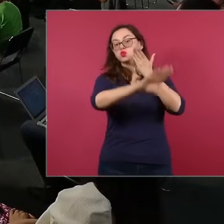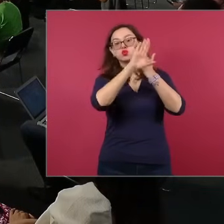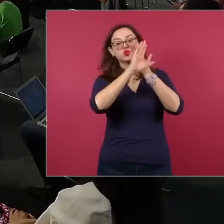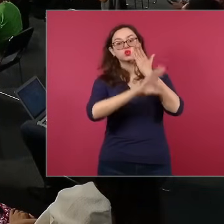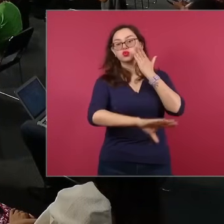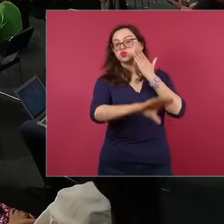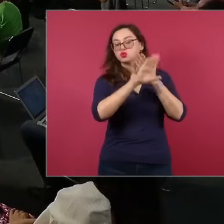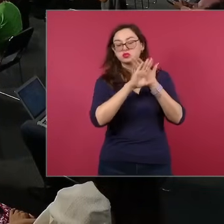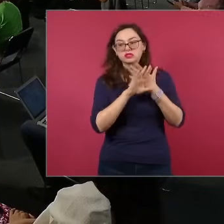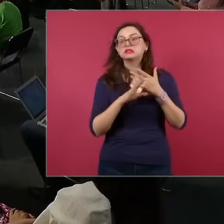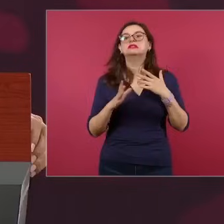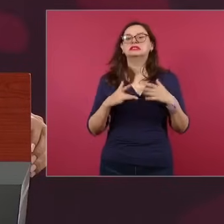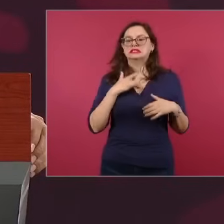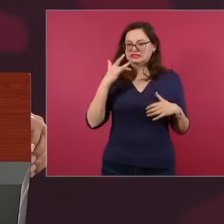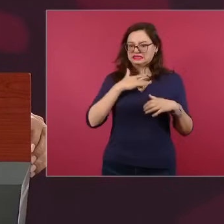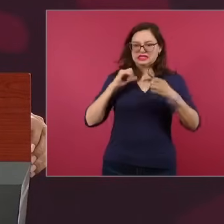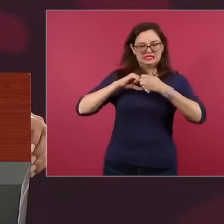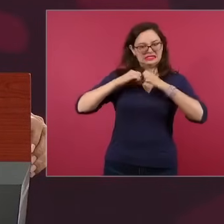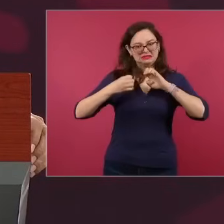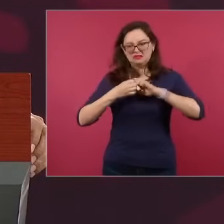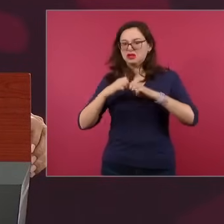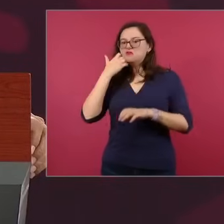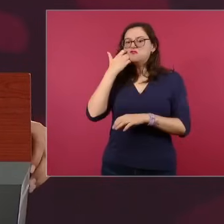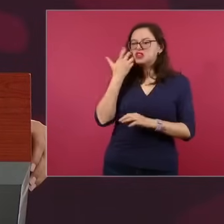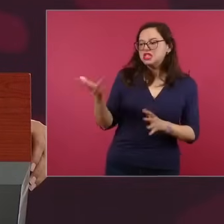de enemigos a destruir,